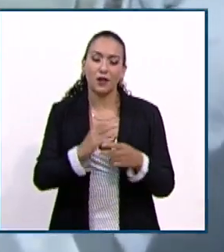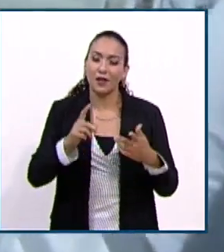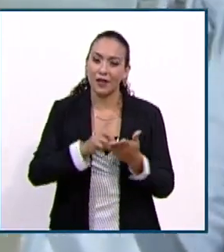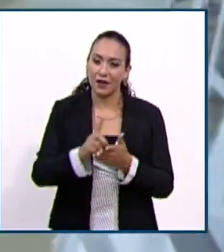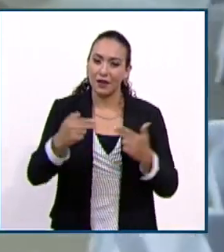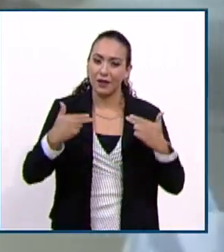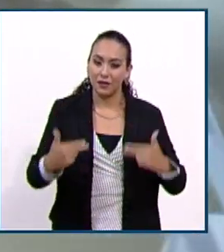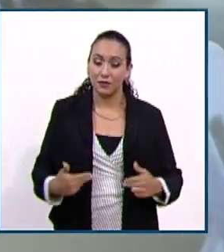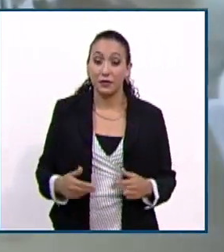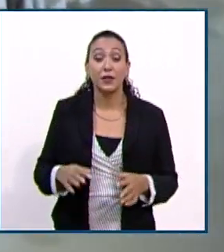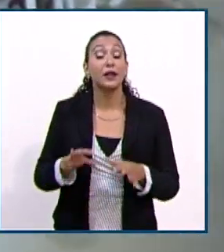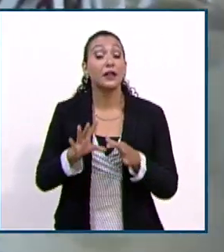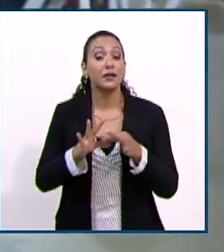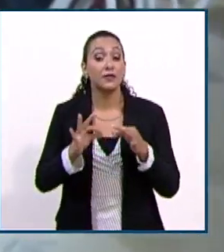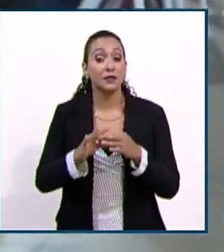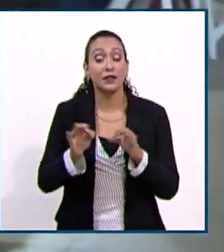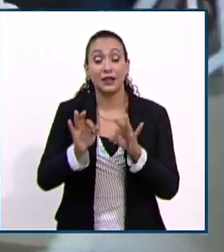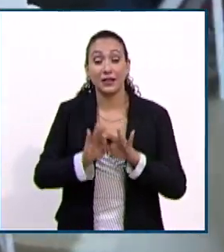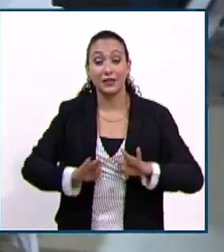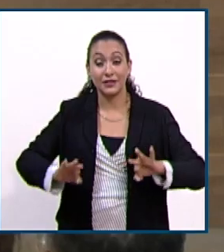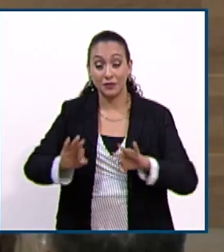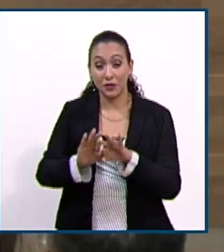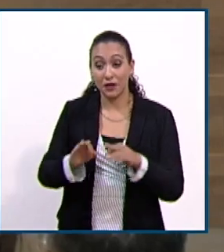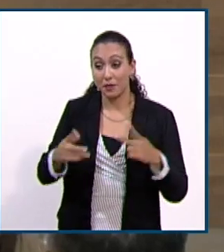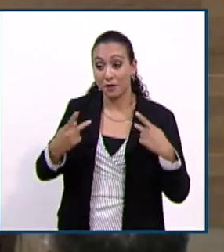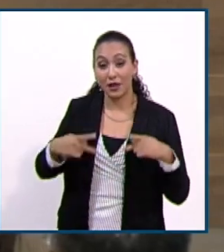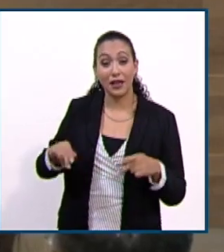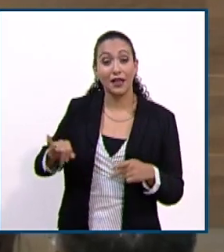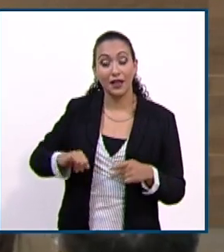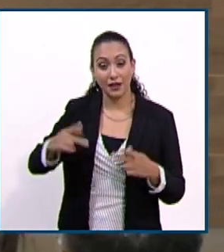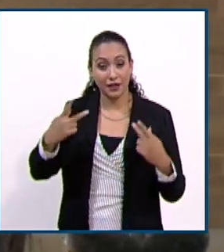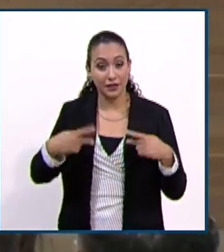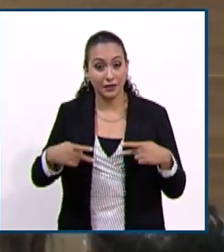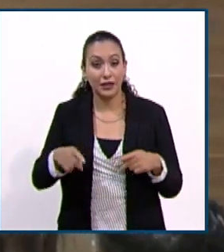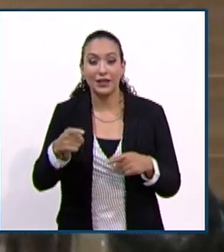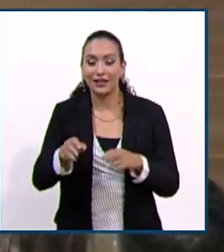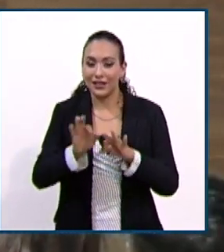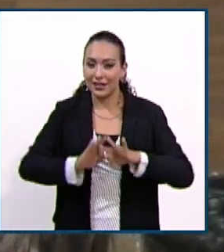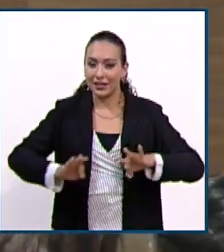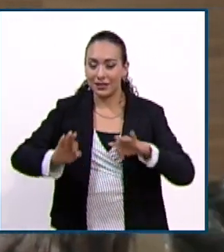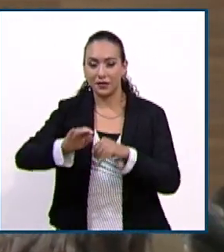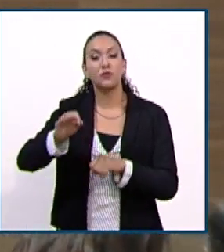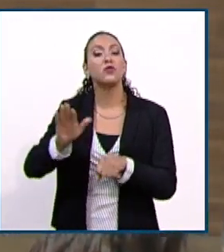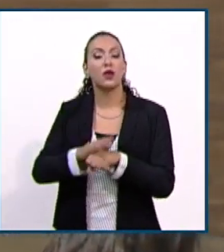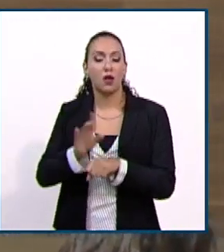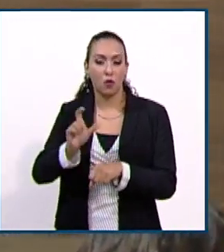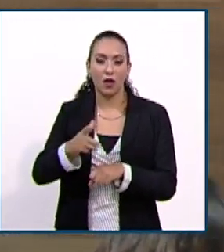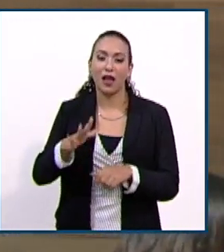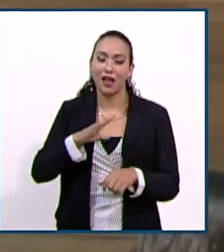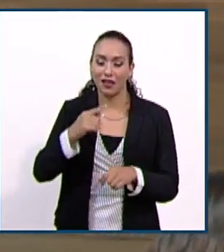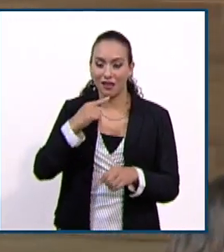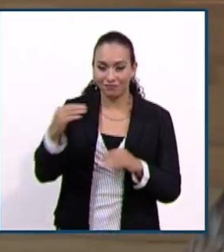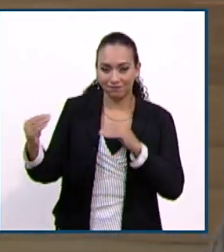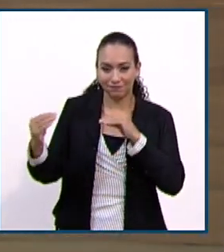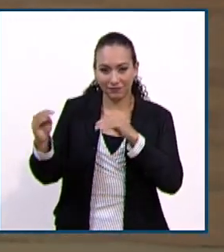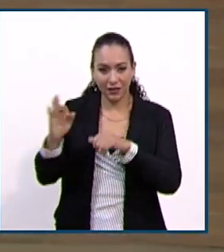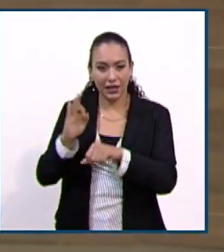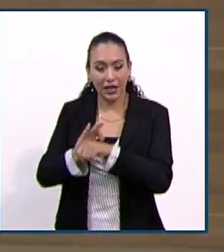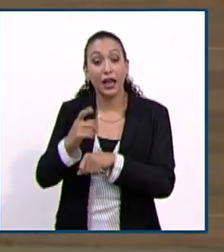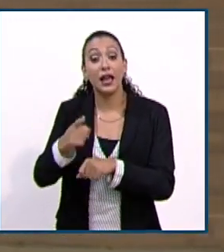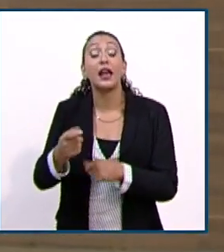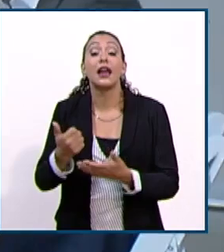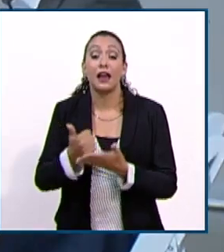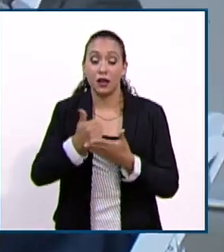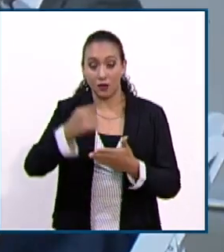que el interés legítimo es una de las reformas más importantes en materia de amparo que ha transformado vidas y garantizado el ejercicio de